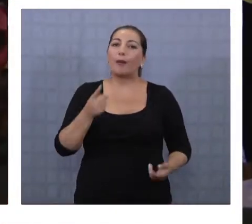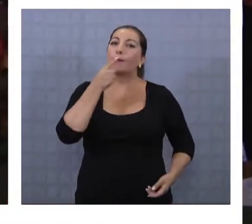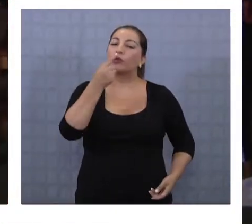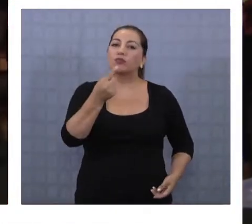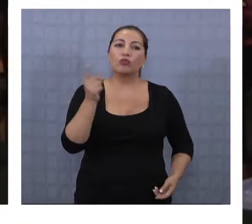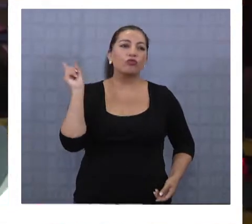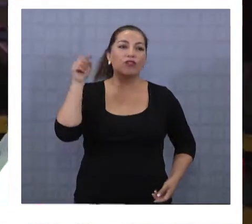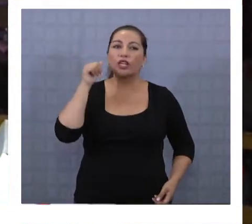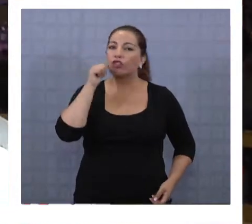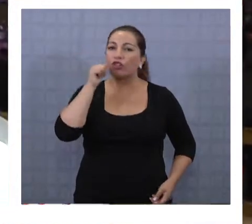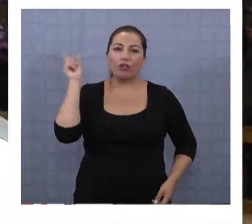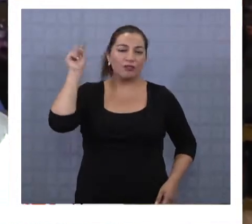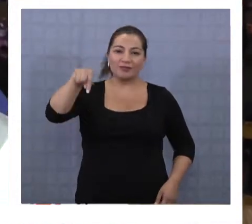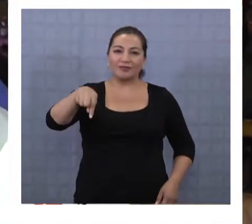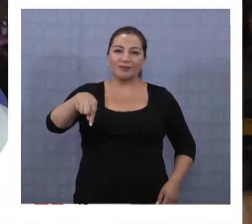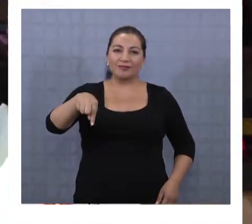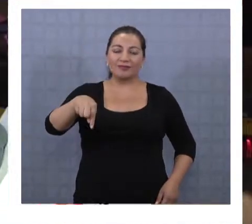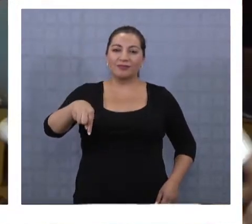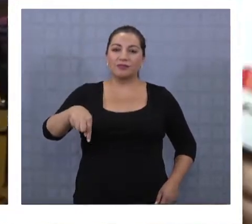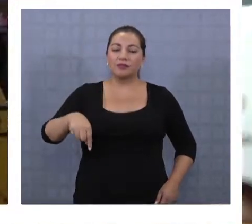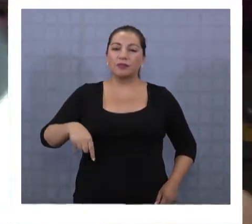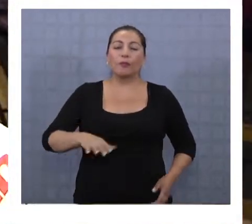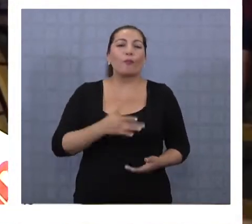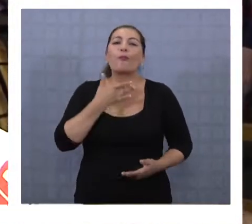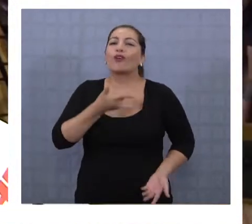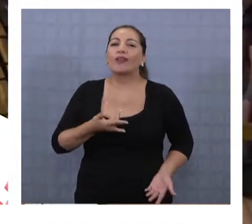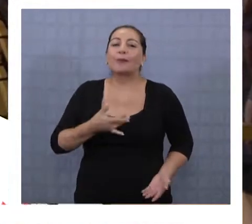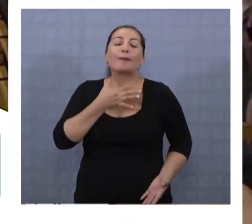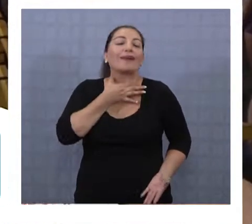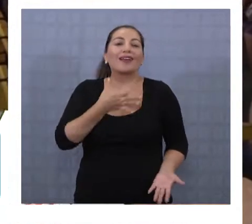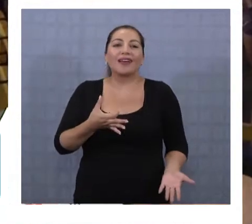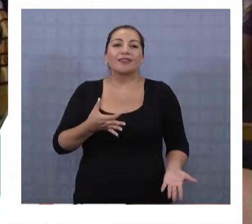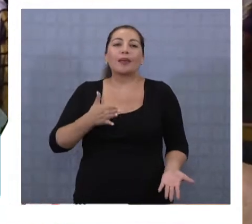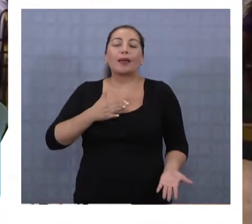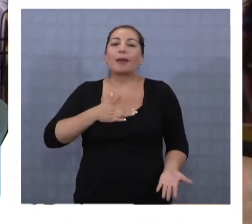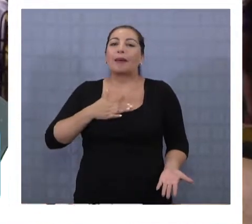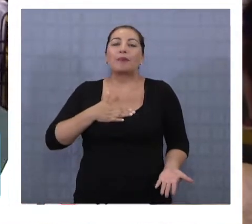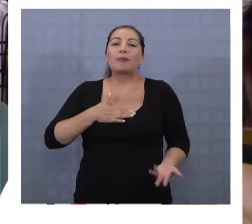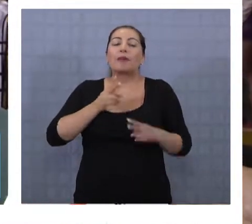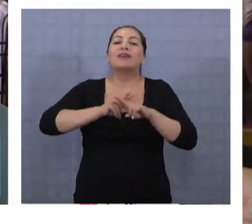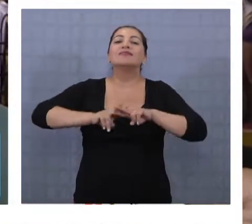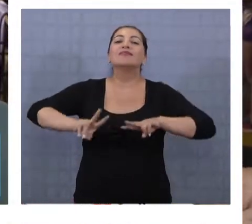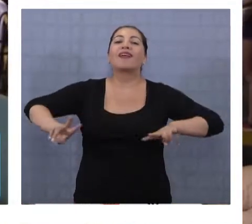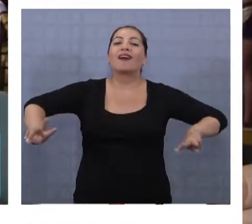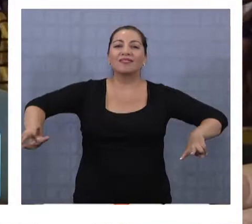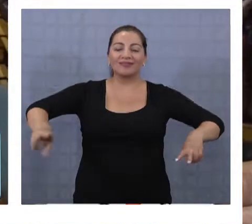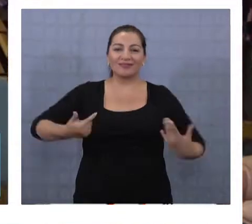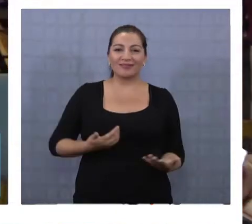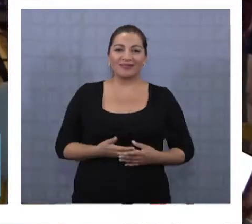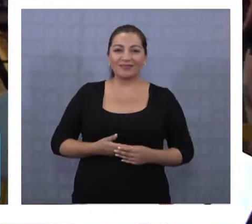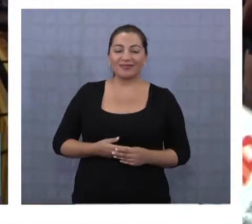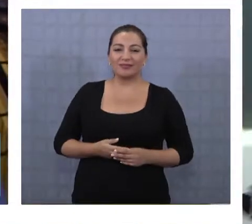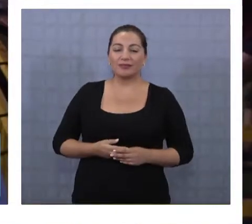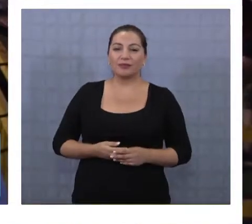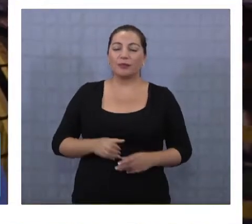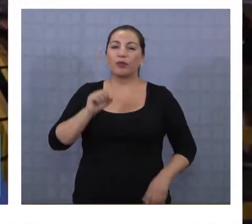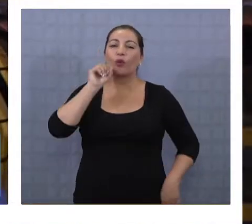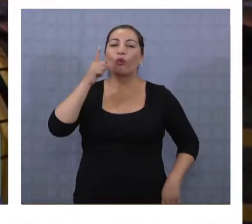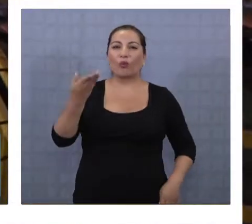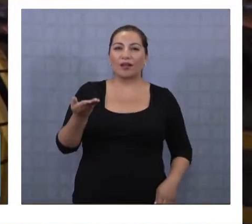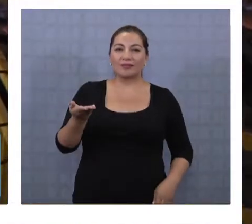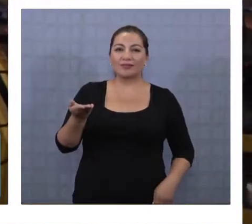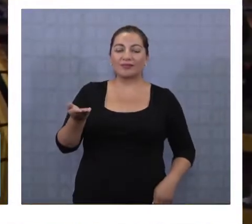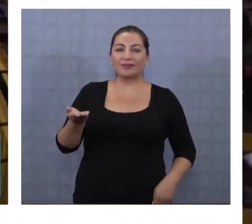vienes todas las clases? Todas, todas. ¿Por qué? Porque me encanta, es mi terapia, generalmente. ¿Cuál es,